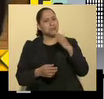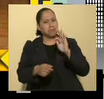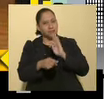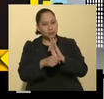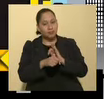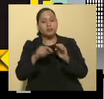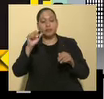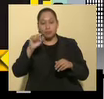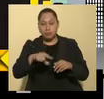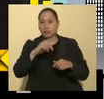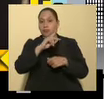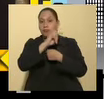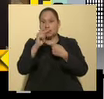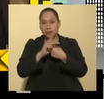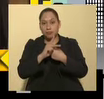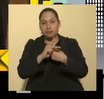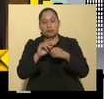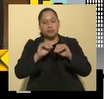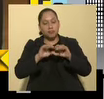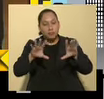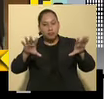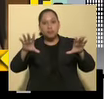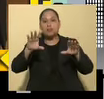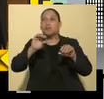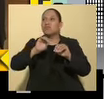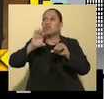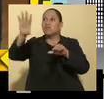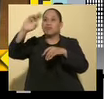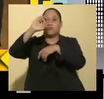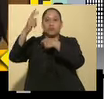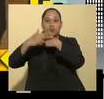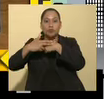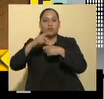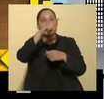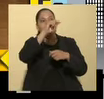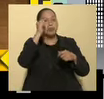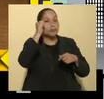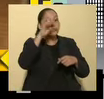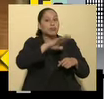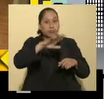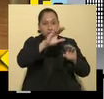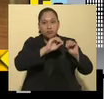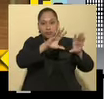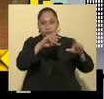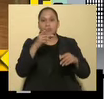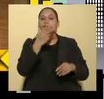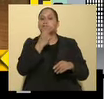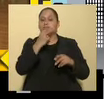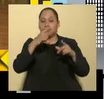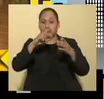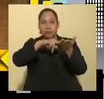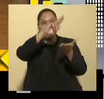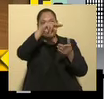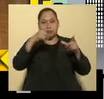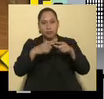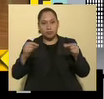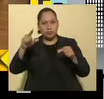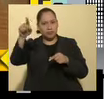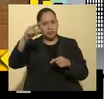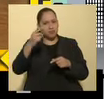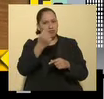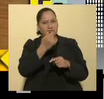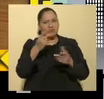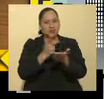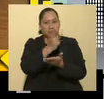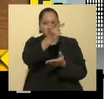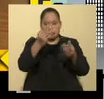salió del país y llegó hasta Europa y hasta Asia. Tuvimos un pintor japonés que se llevó el método de enseñanza